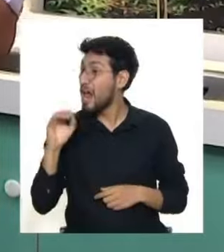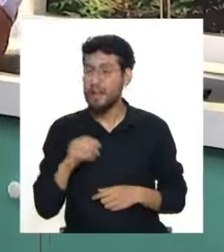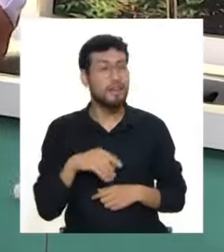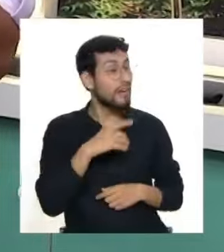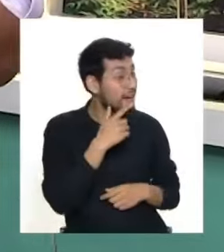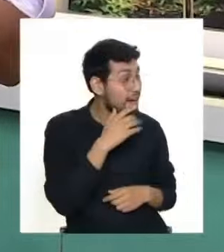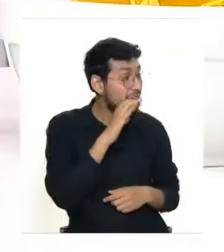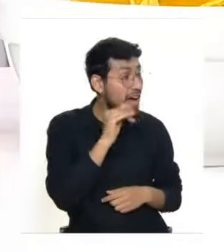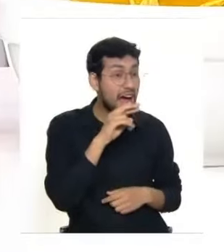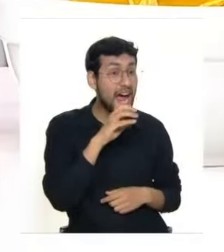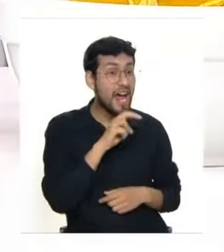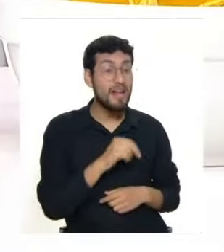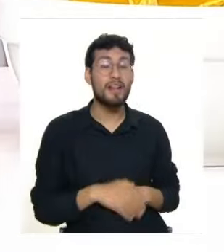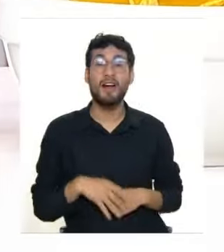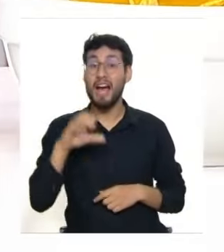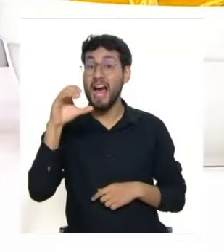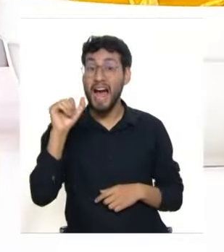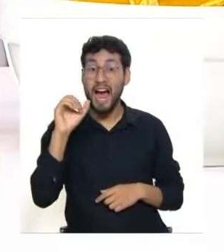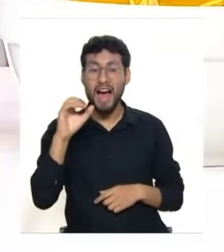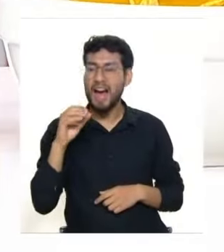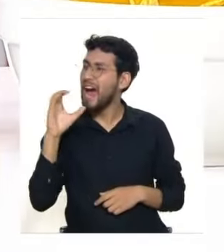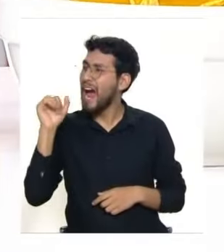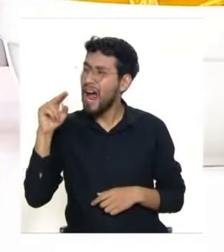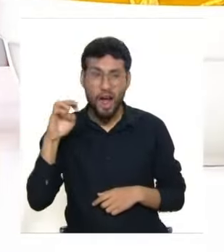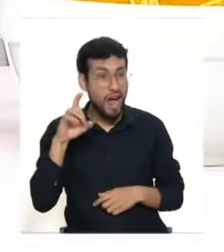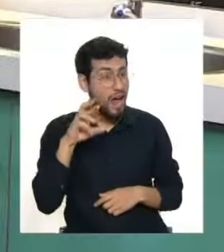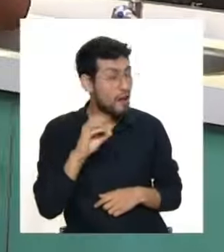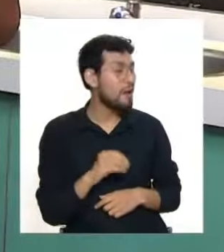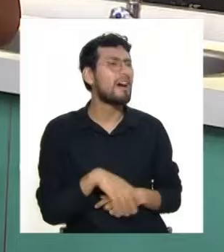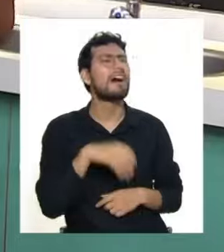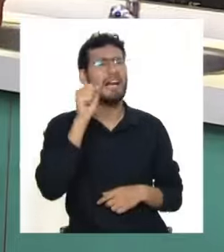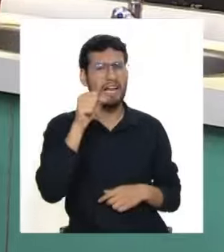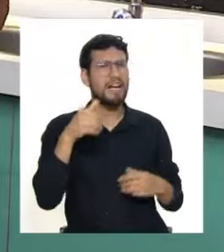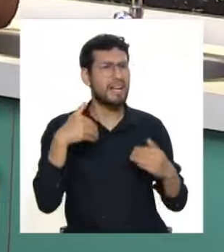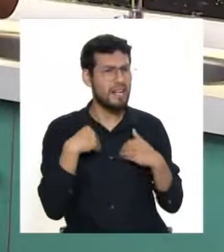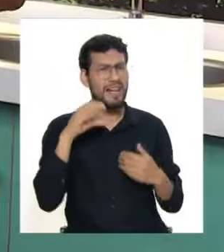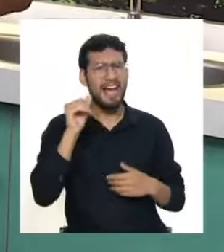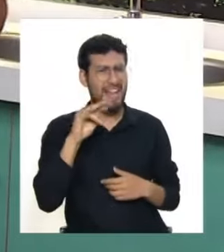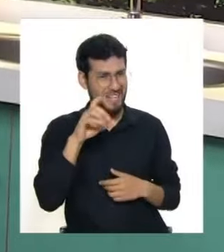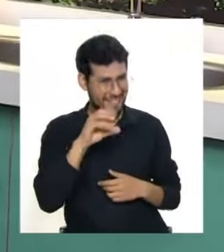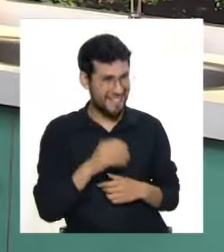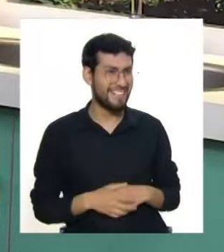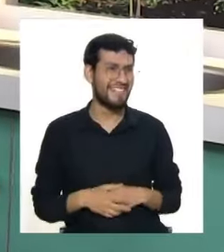¿De qué? De carnero. ¿De carnero? De canero. Canero. Ah, sí, también tenemos de canero.